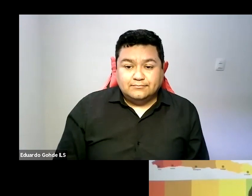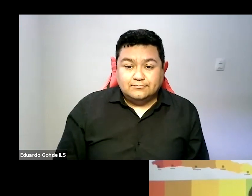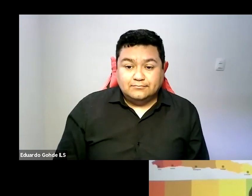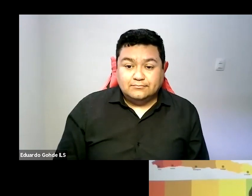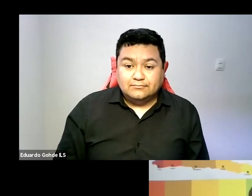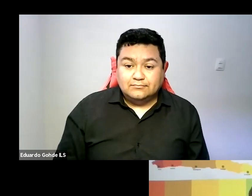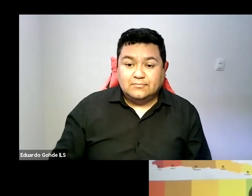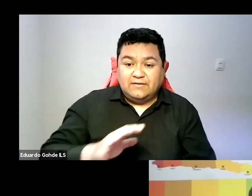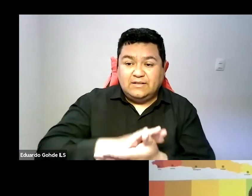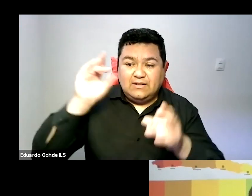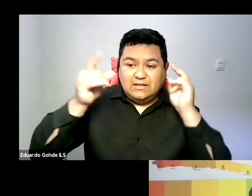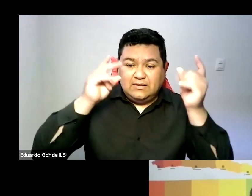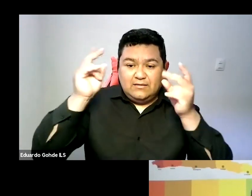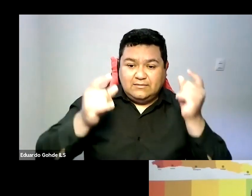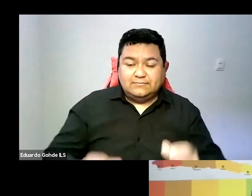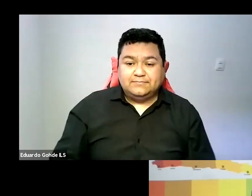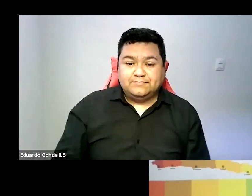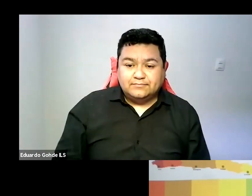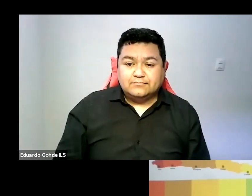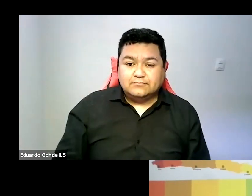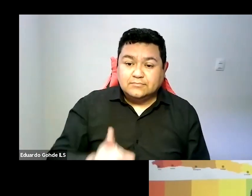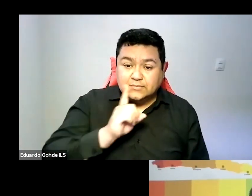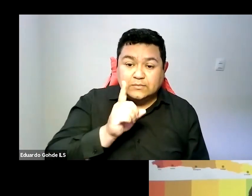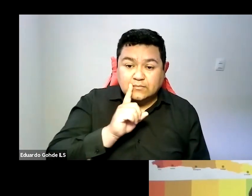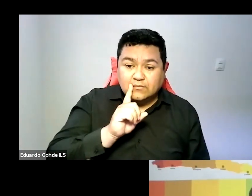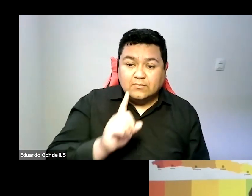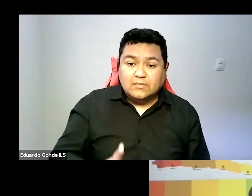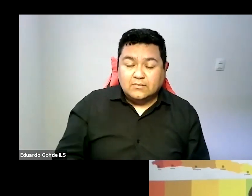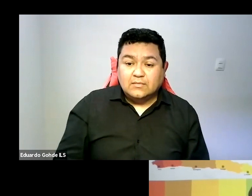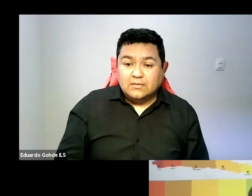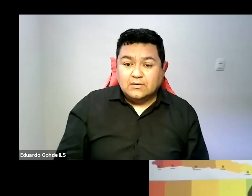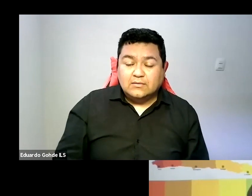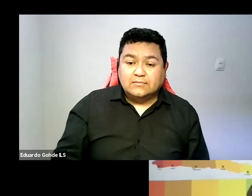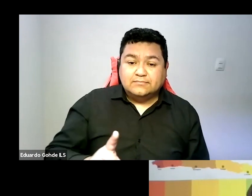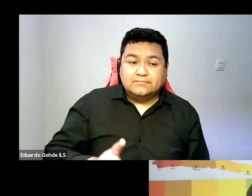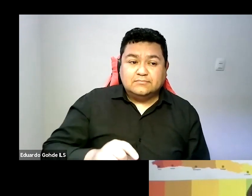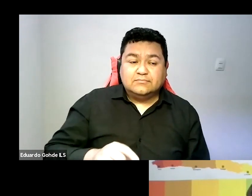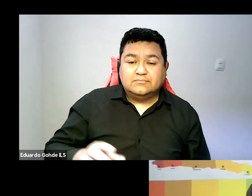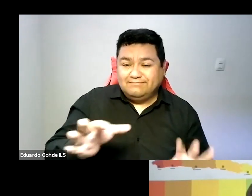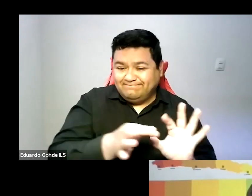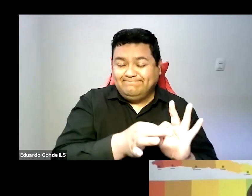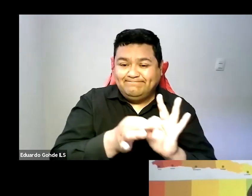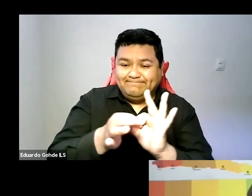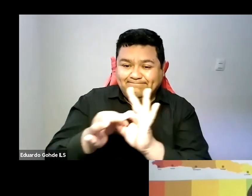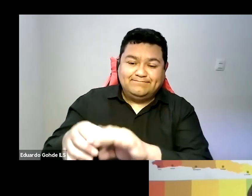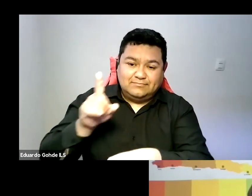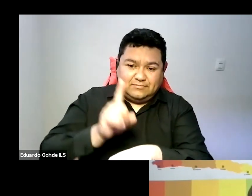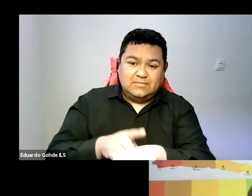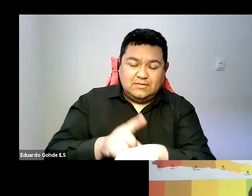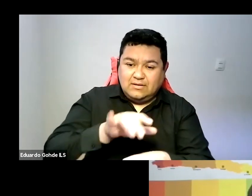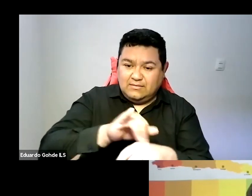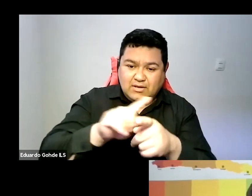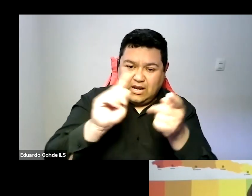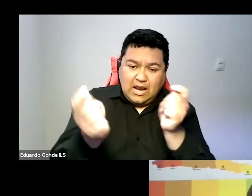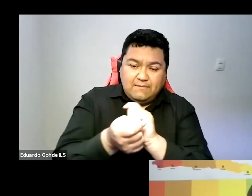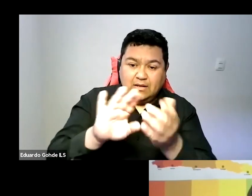el Festival de Ideas, ¿sí? Tienen realmente cosas que, si uno es constante en el tiempo, empieza a cambiar la